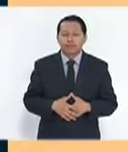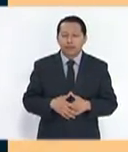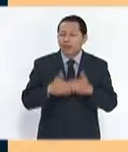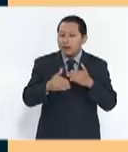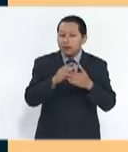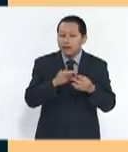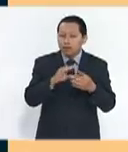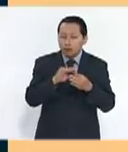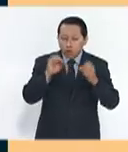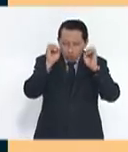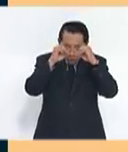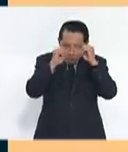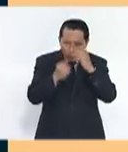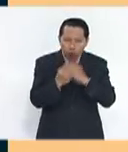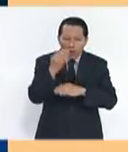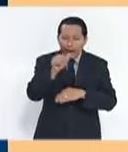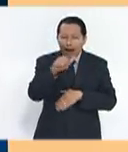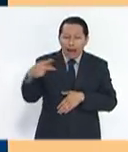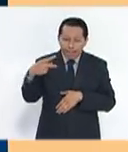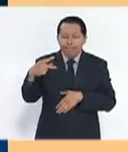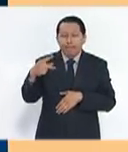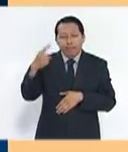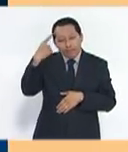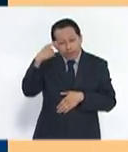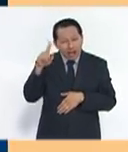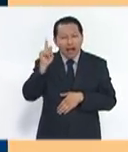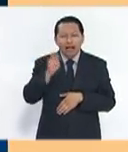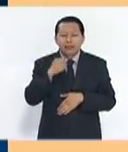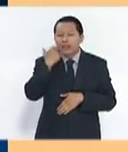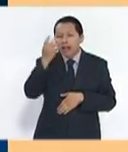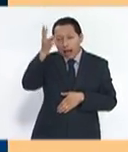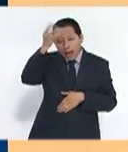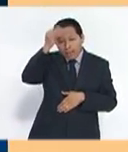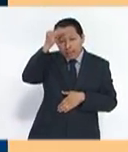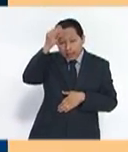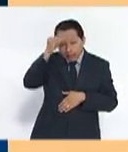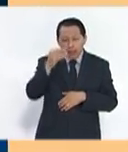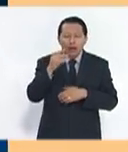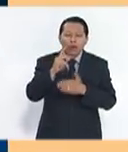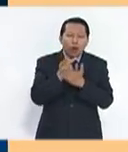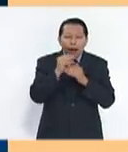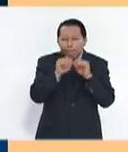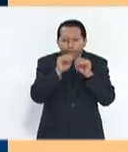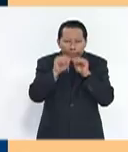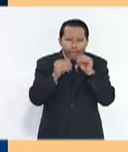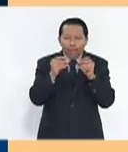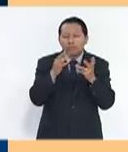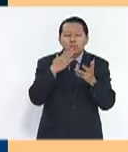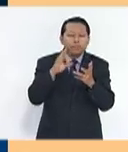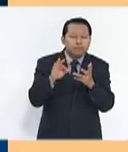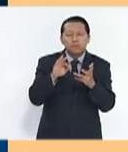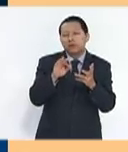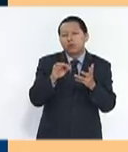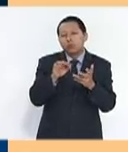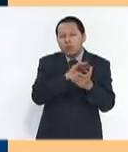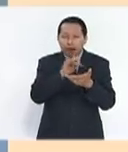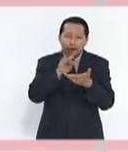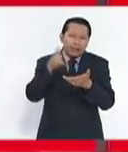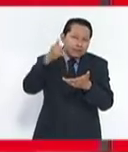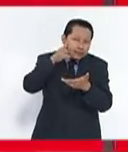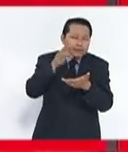Más adelante, Google desarrolló una aplicación para quienes deseen aprender a programar de manera sencilla y desde su celular o